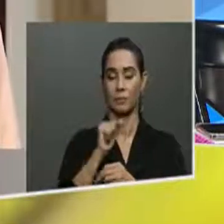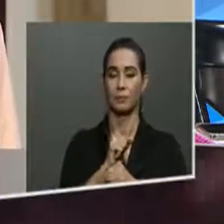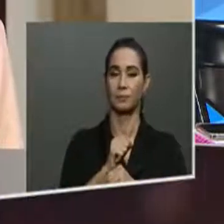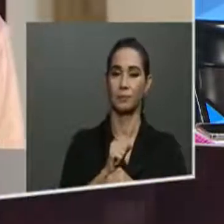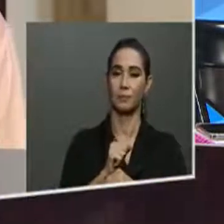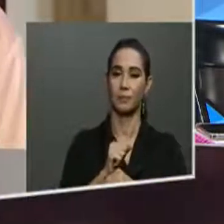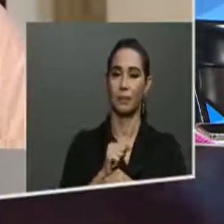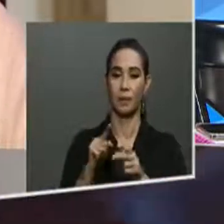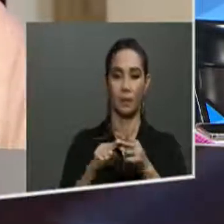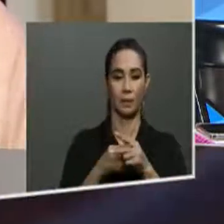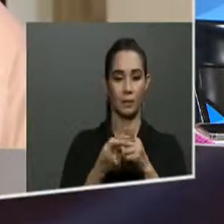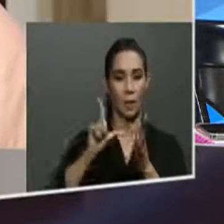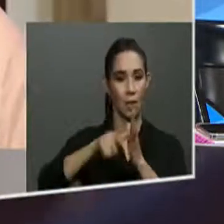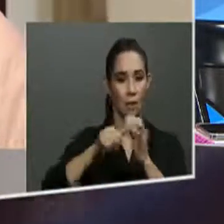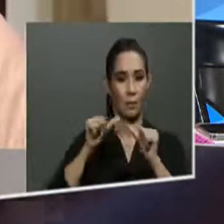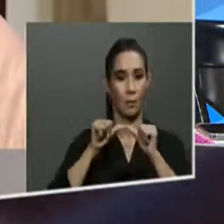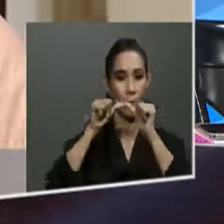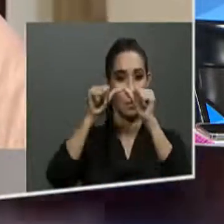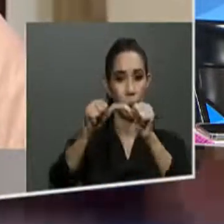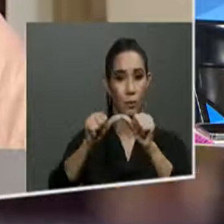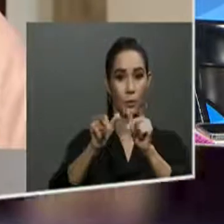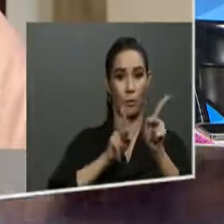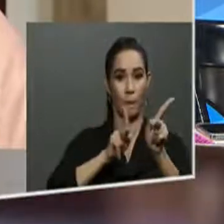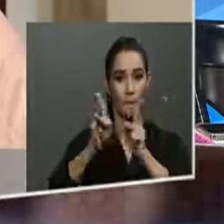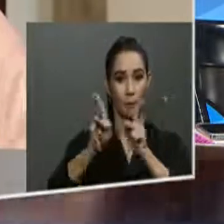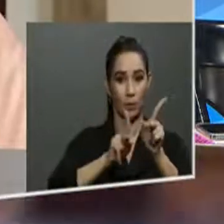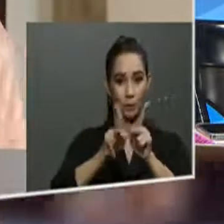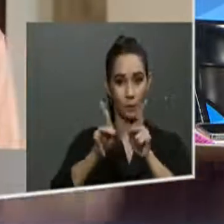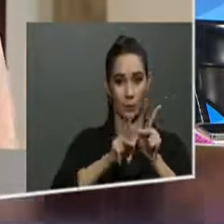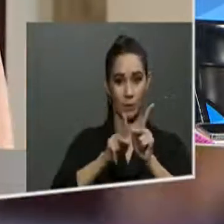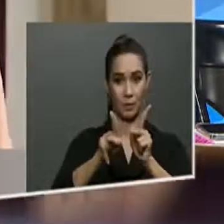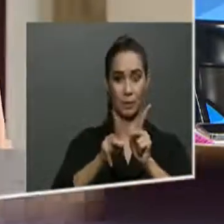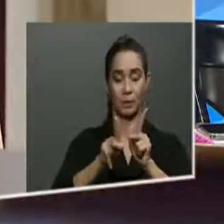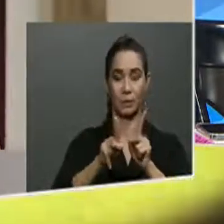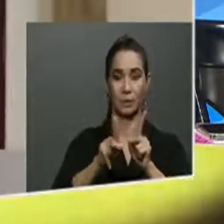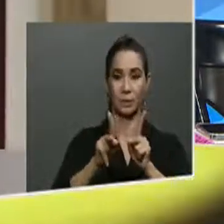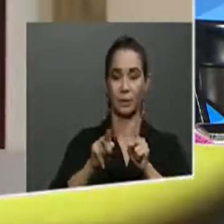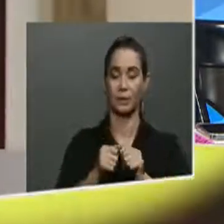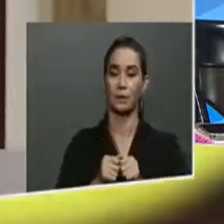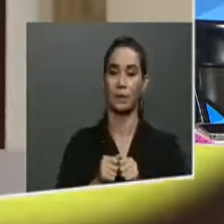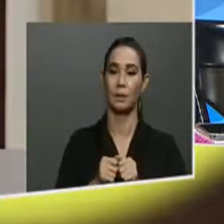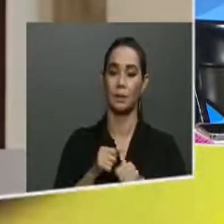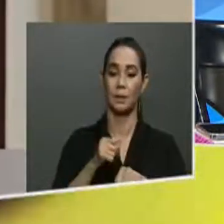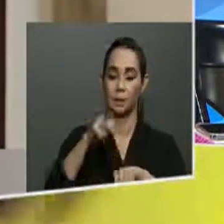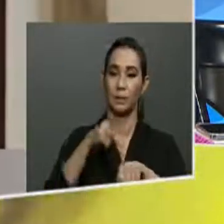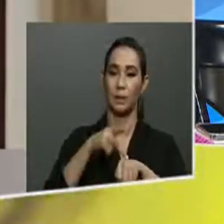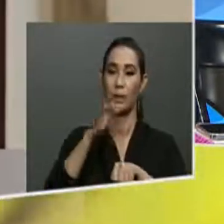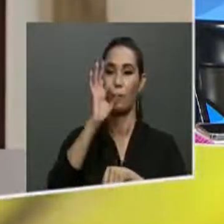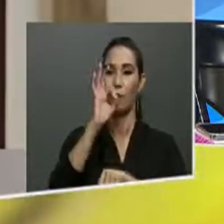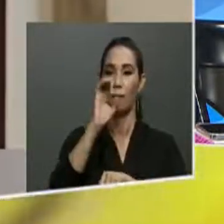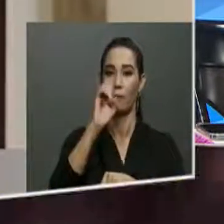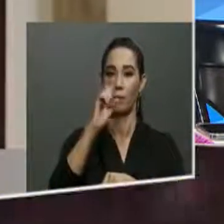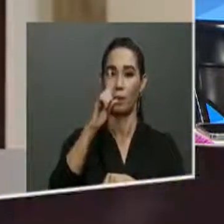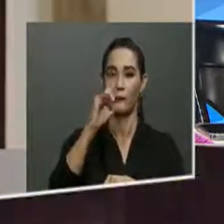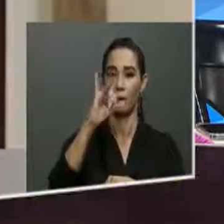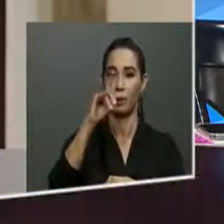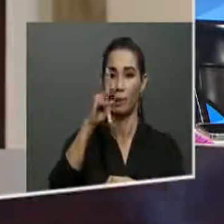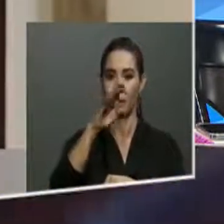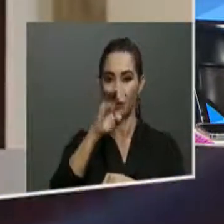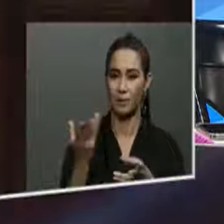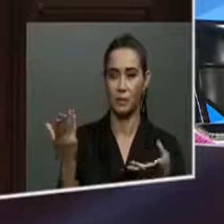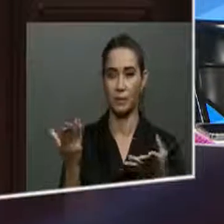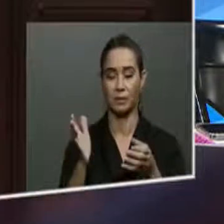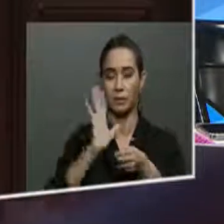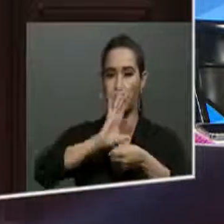gobierno para cumplir con esa con esas pensiones que deben recibir esas personas ya en la última fase de su vida la